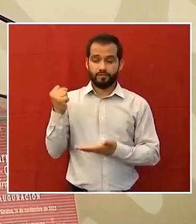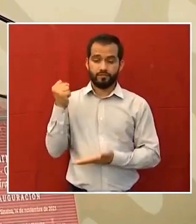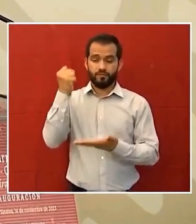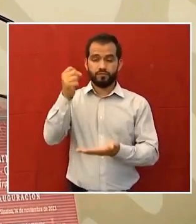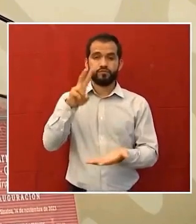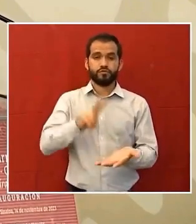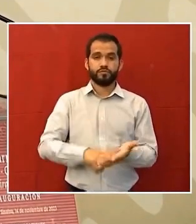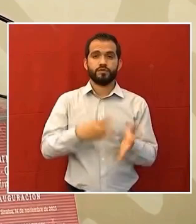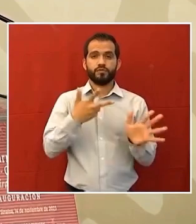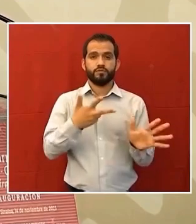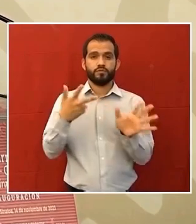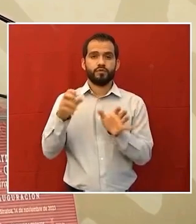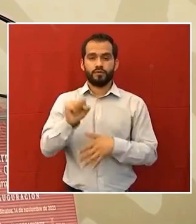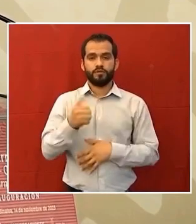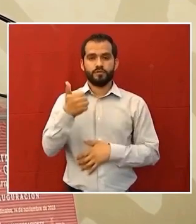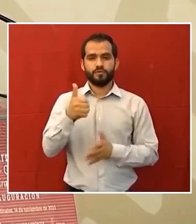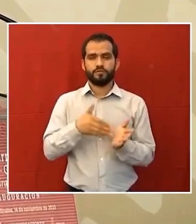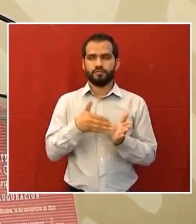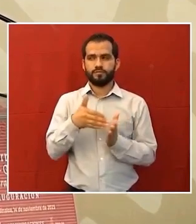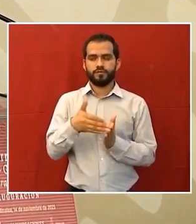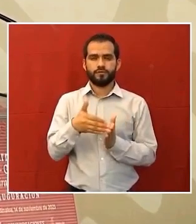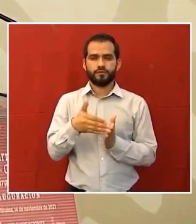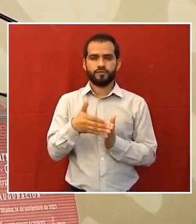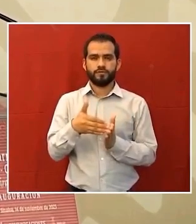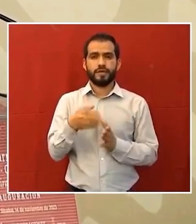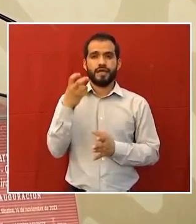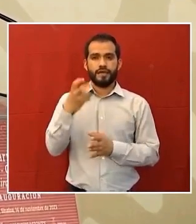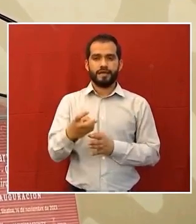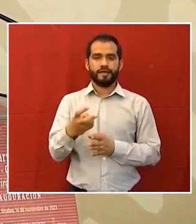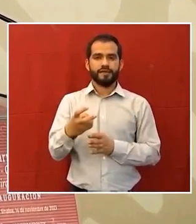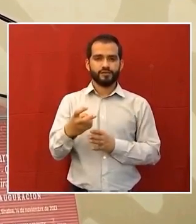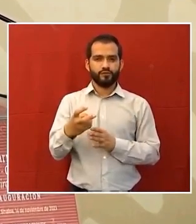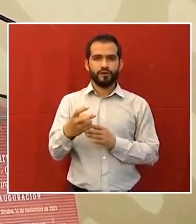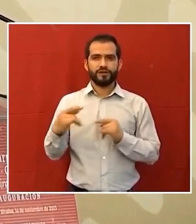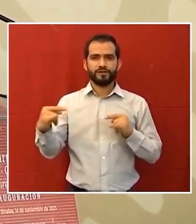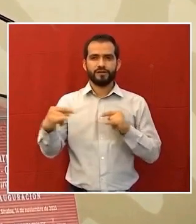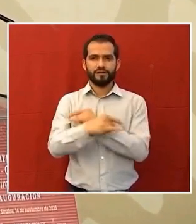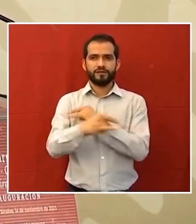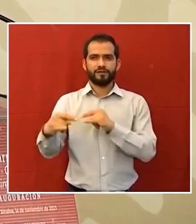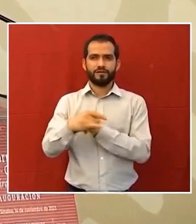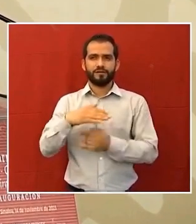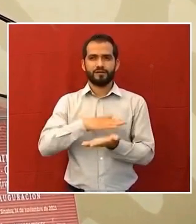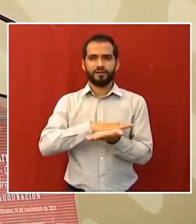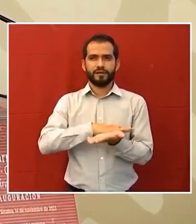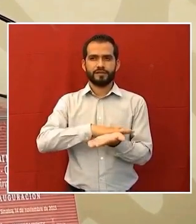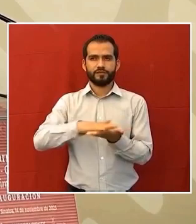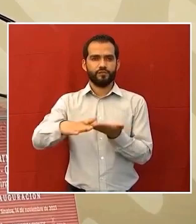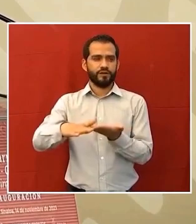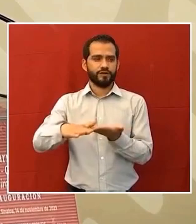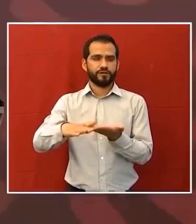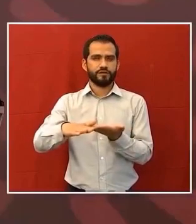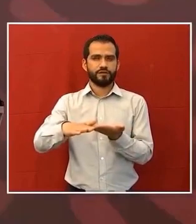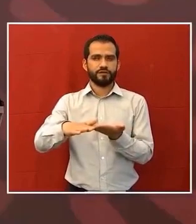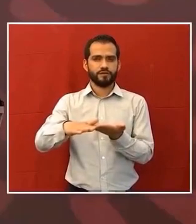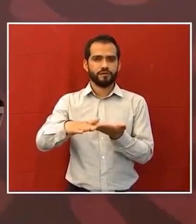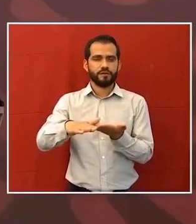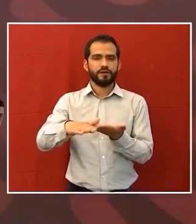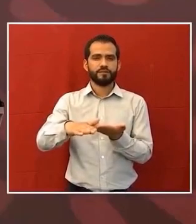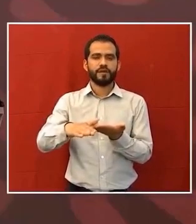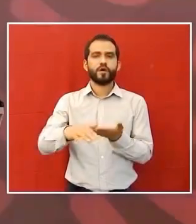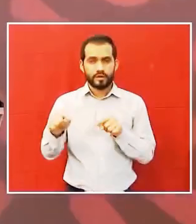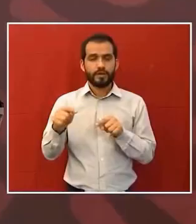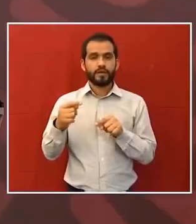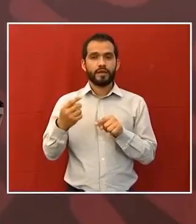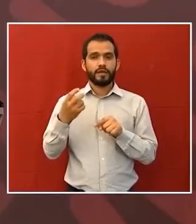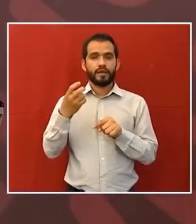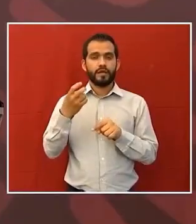de 2.866 millones de pesos, la carretera fue pavimentada con concreto asfáltico en sus 140